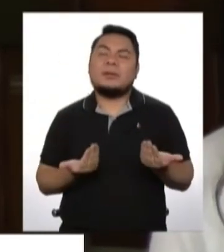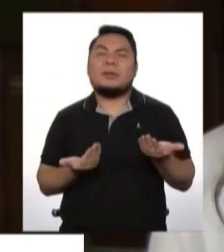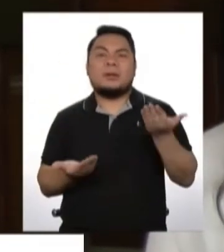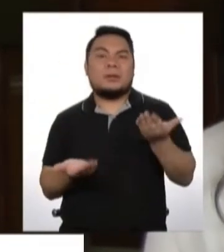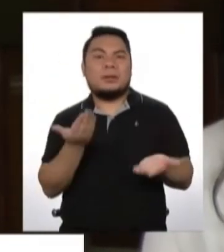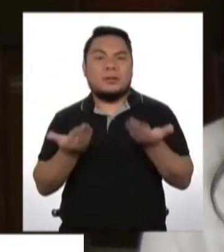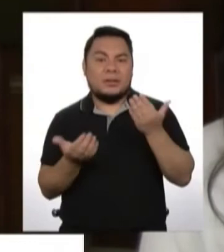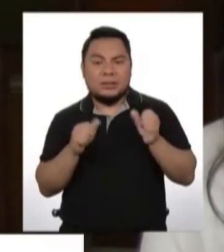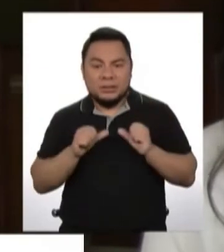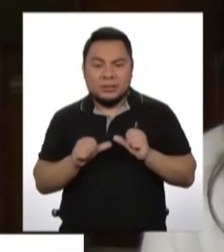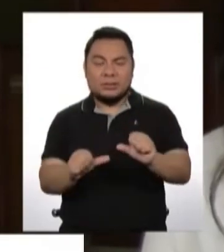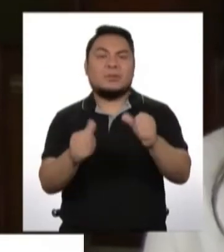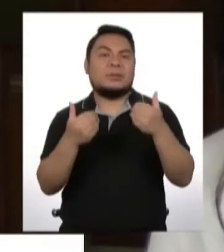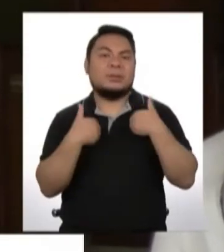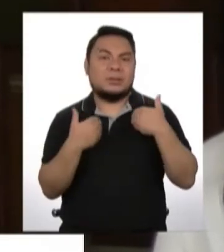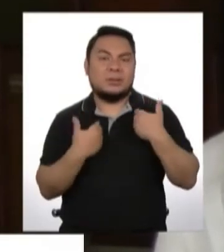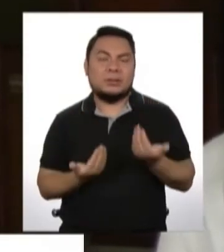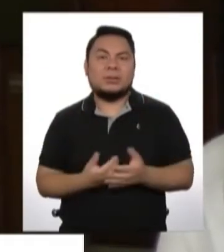seguramente seguiremos teniendo